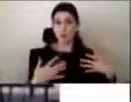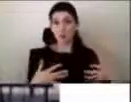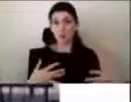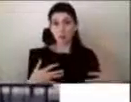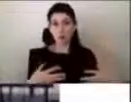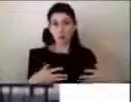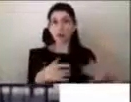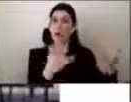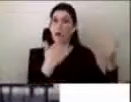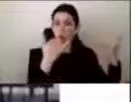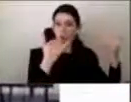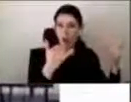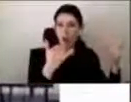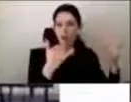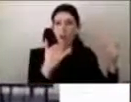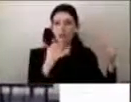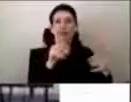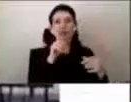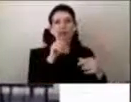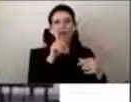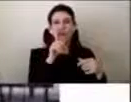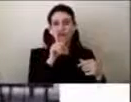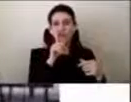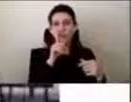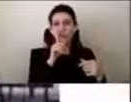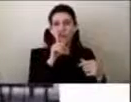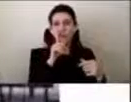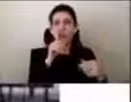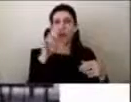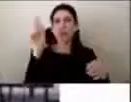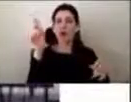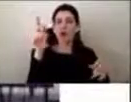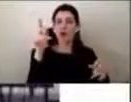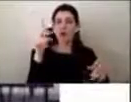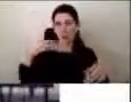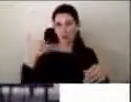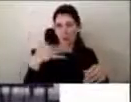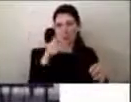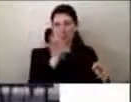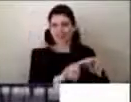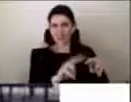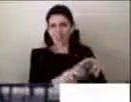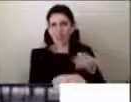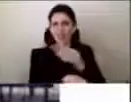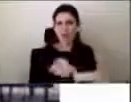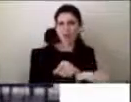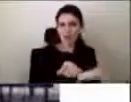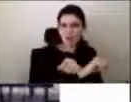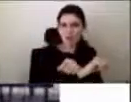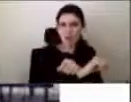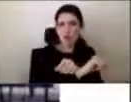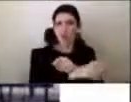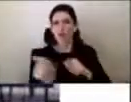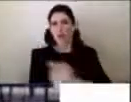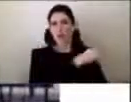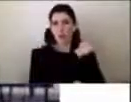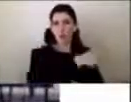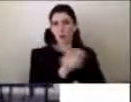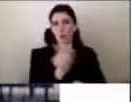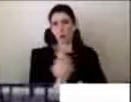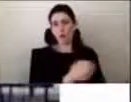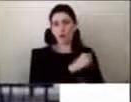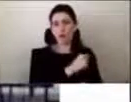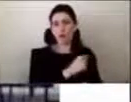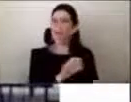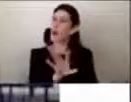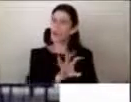juegos que tienen como un énfasis en el hacer corporal, ¿no? Como jugar fútbol, no sé, jugar ping-pong, diferentes actividades